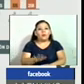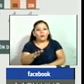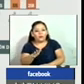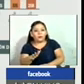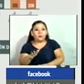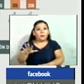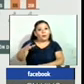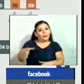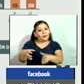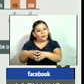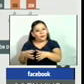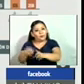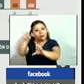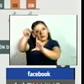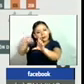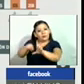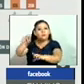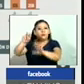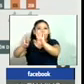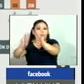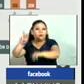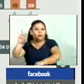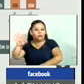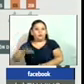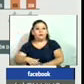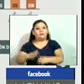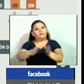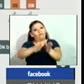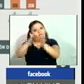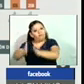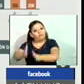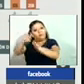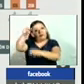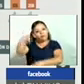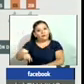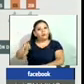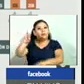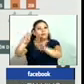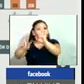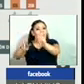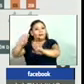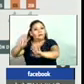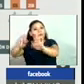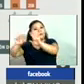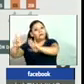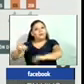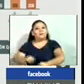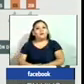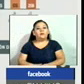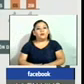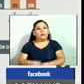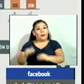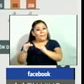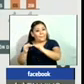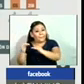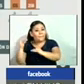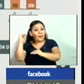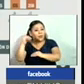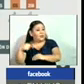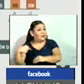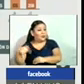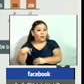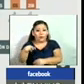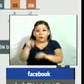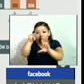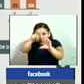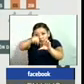moderada se encuentran 725. En una condición estable, 778. Y el número más alto, siempre en